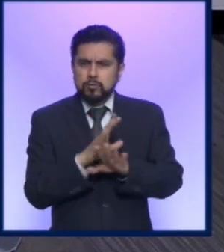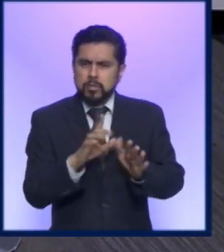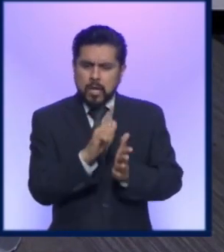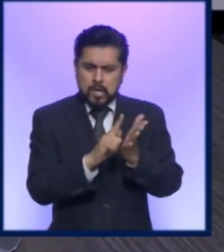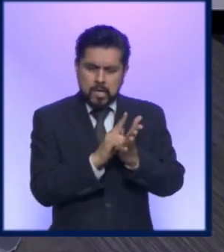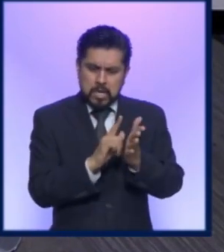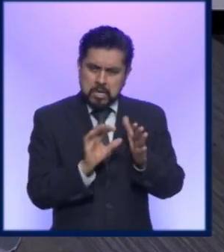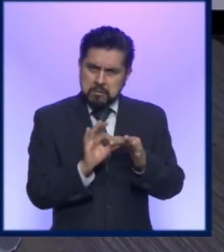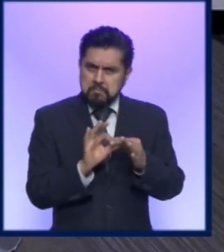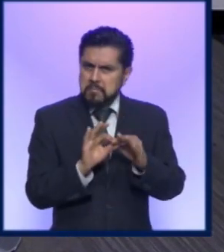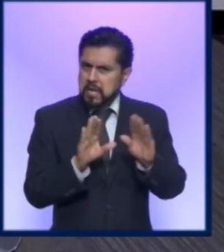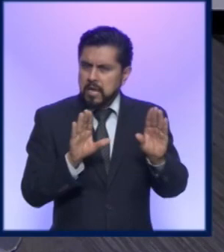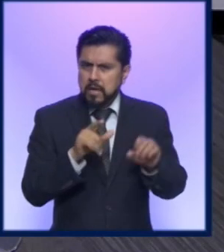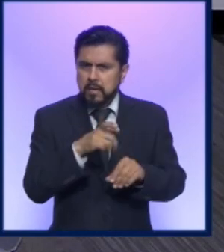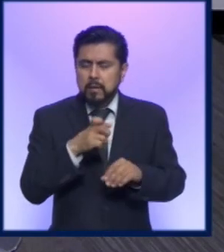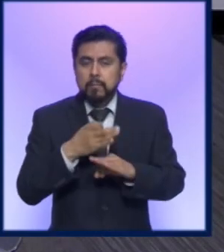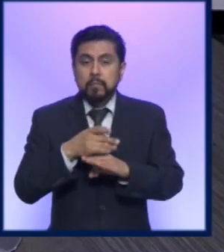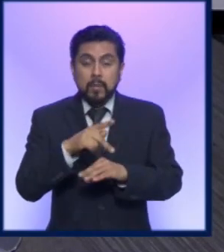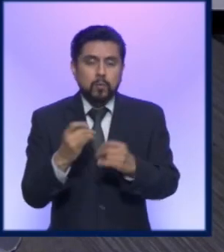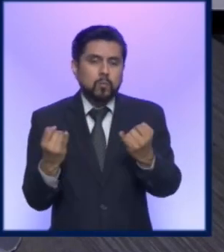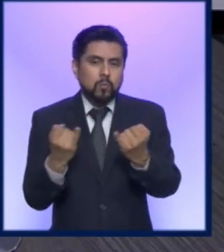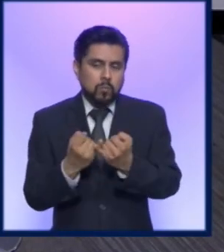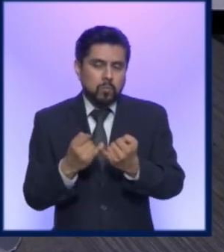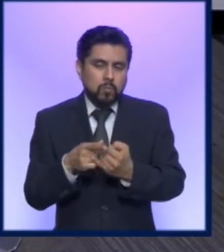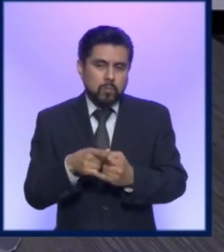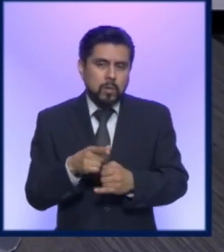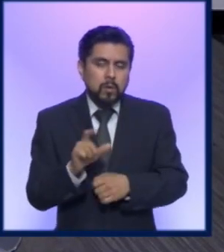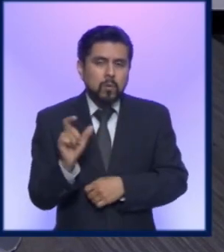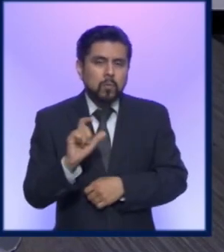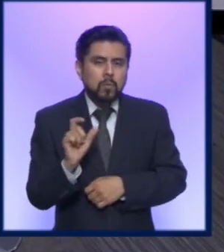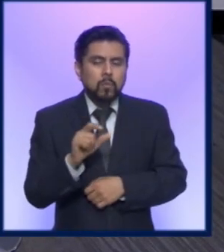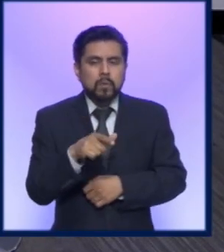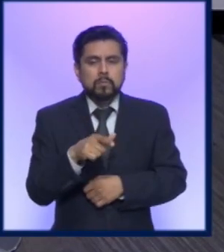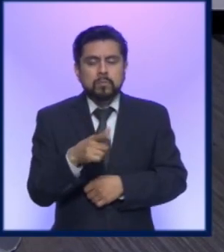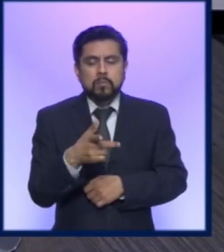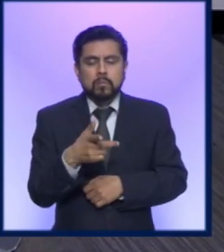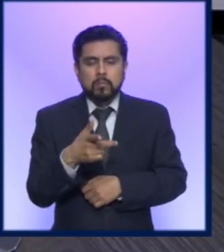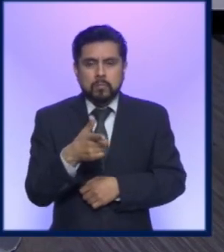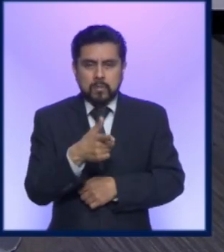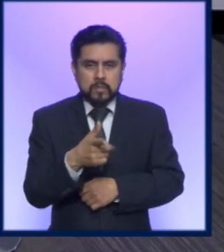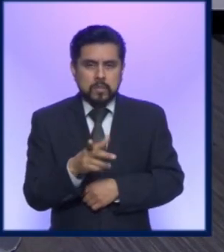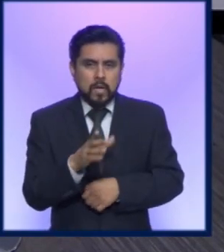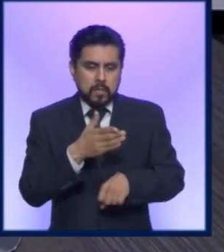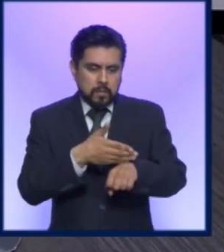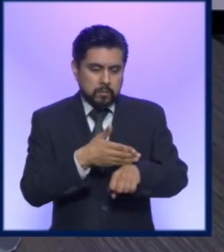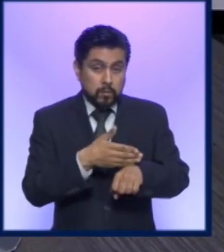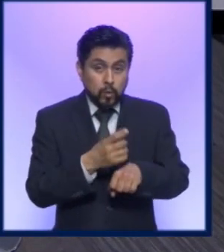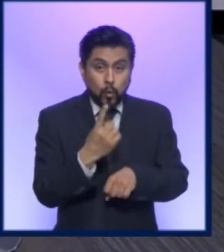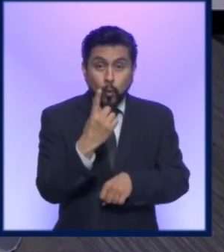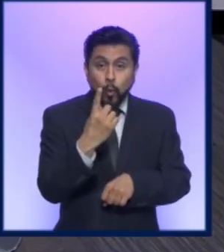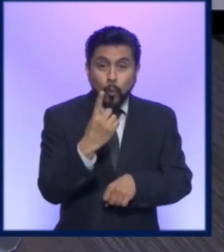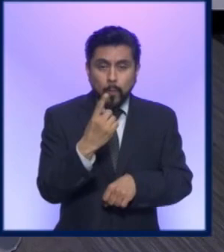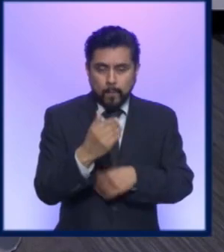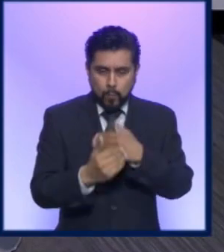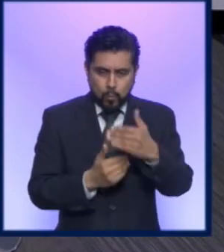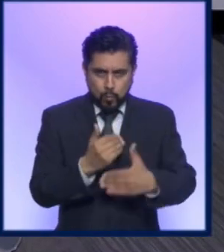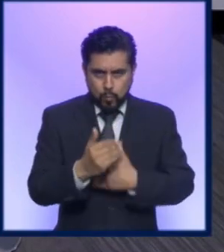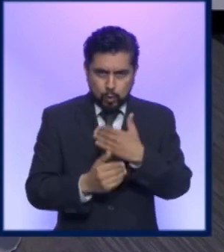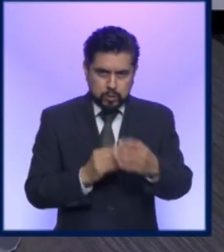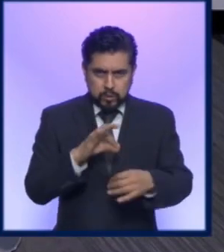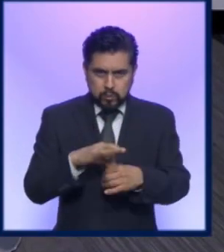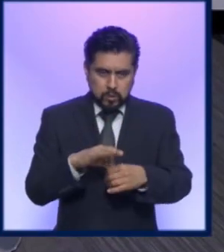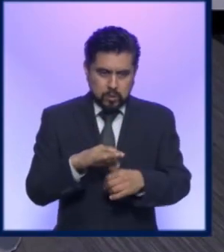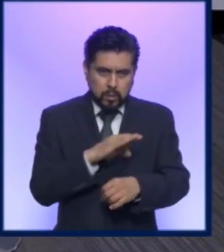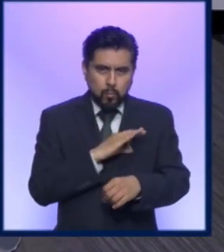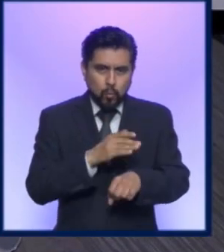pero también e en el sentido de que de que solamente es eh la sanciones solamente por un proceso electoral por el proceso